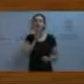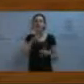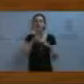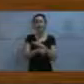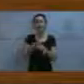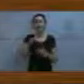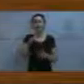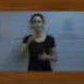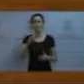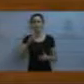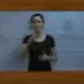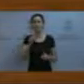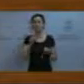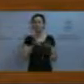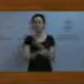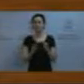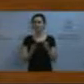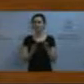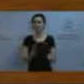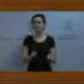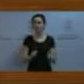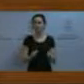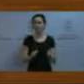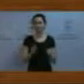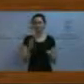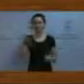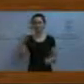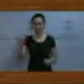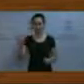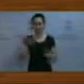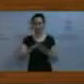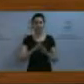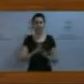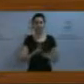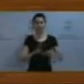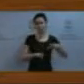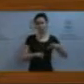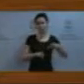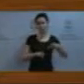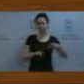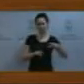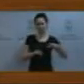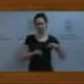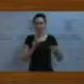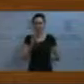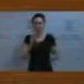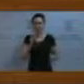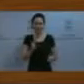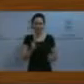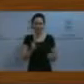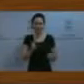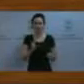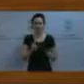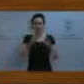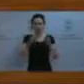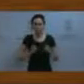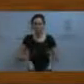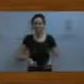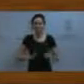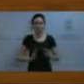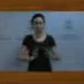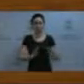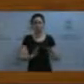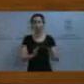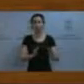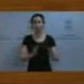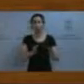la gestión de la Carta de Emplazamiento de la Unión Europea, solo con esas dos merecería la pena su dimisión o su cese.